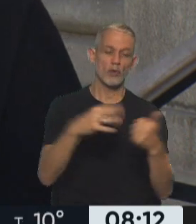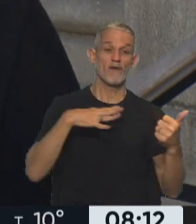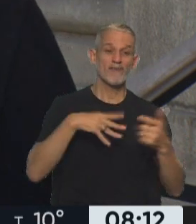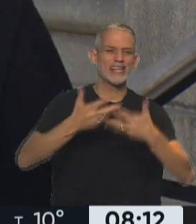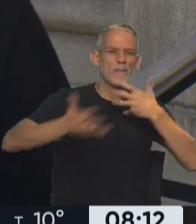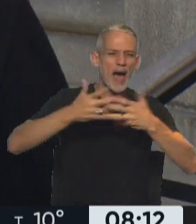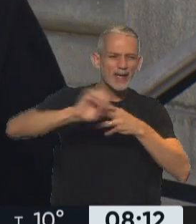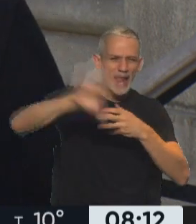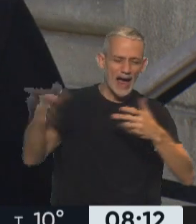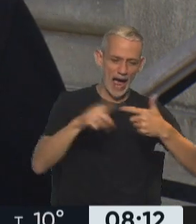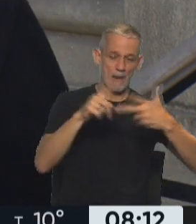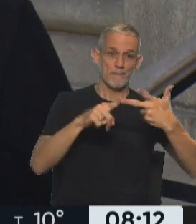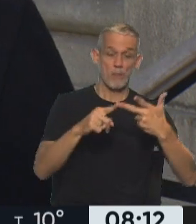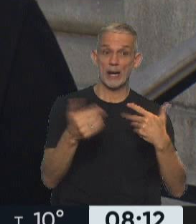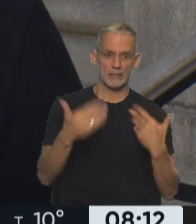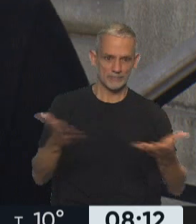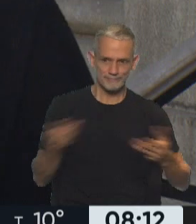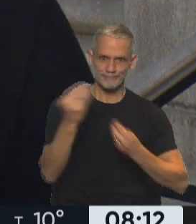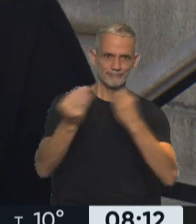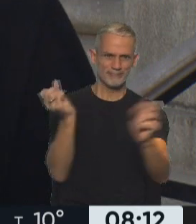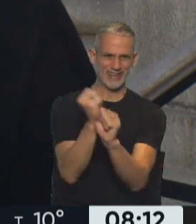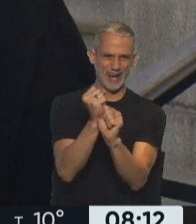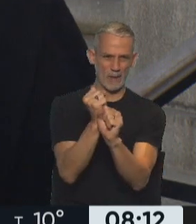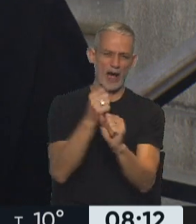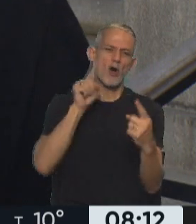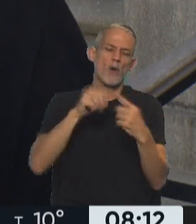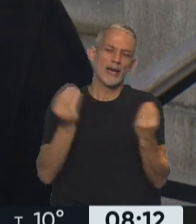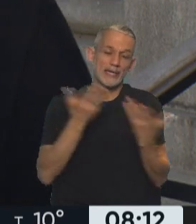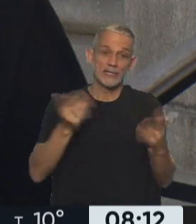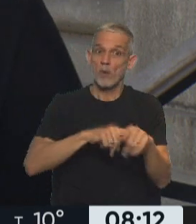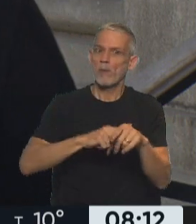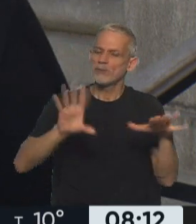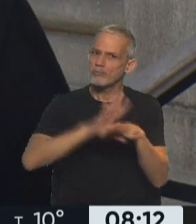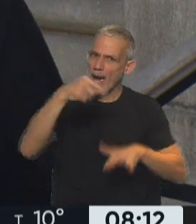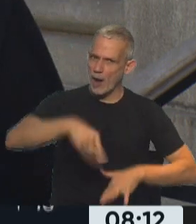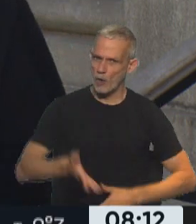maquinaria agrícola, todo que sea en pos de la generación de empleo, creo que es el momento justo para trabajarlo, ¿no?